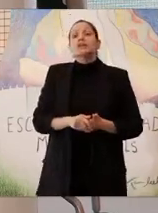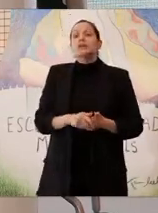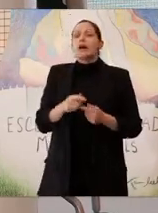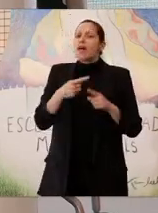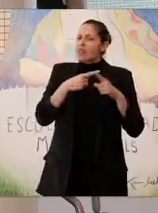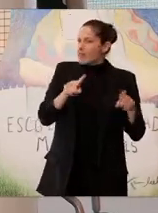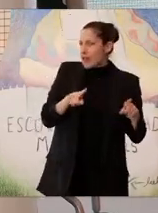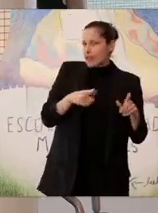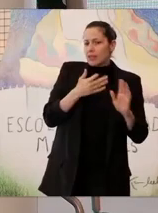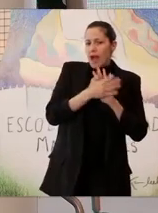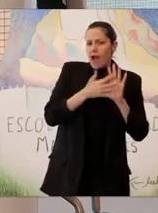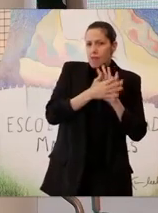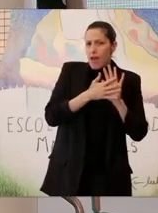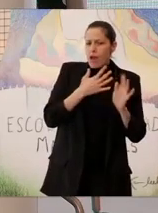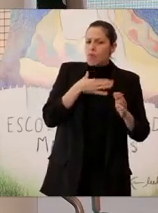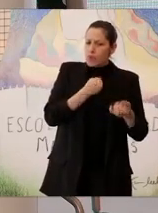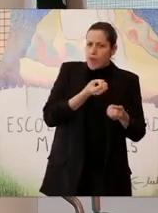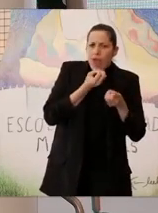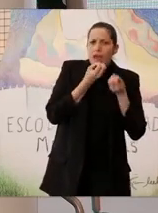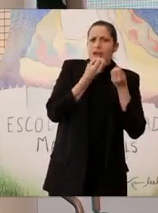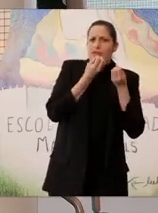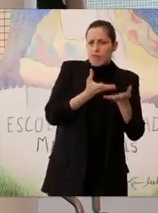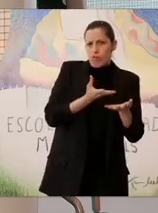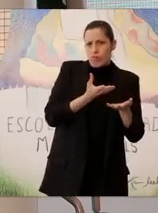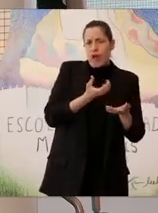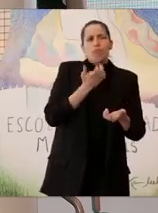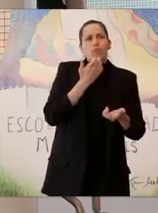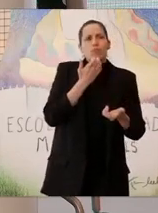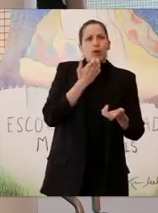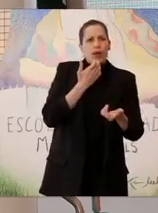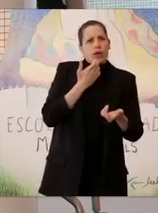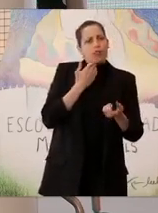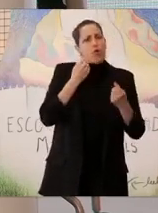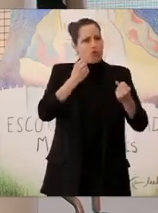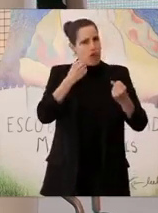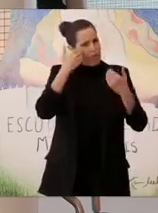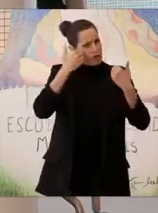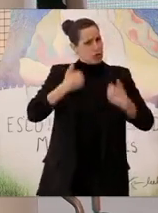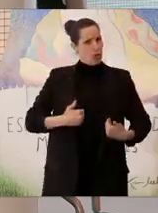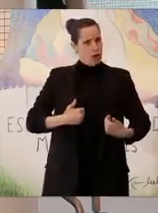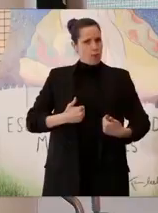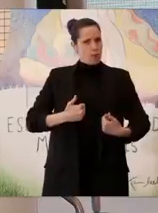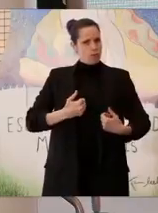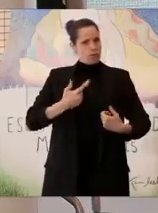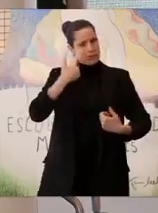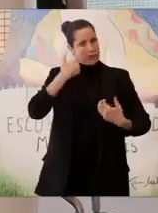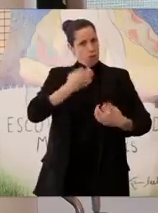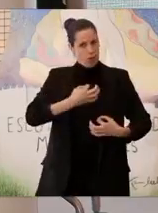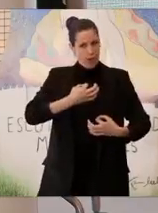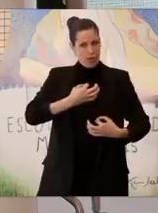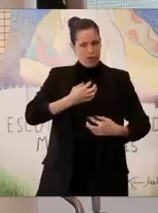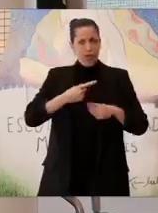la posibilidad de información por parte de los cuerpos y fuerzas y cuerpos de seguridad que en el juzgado. Y voy a decir por qué,